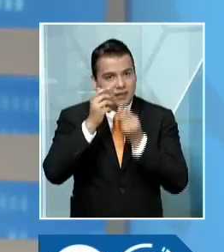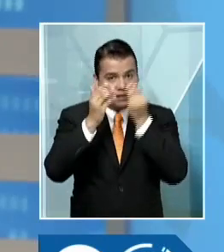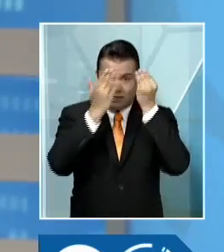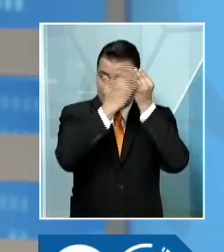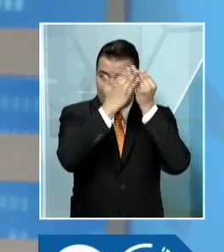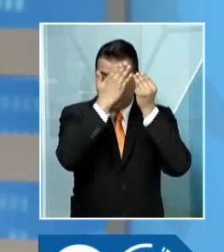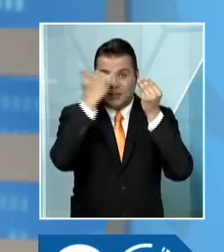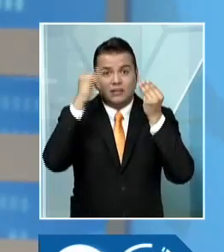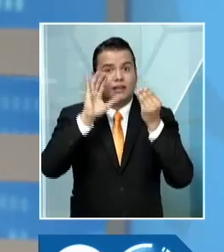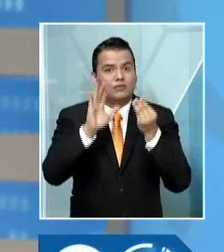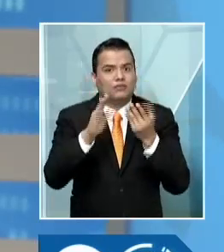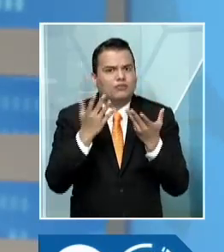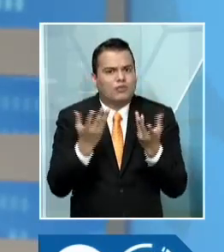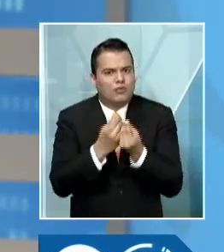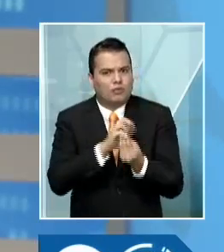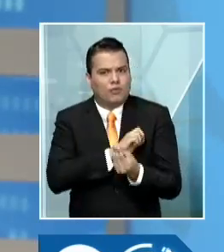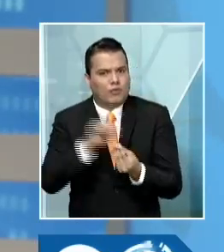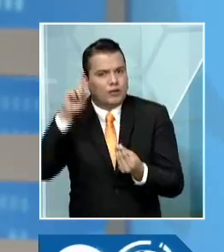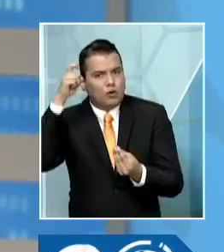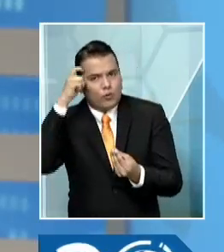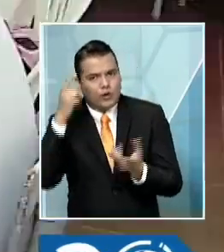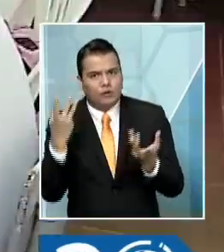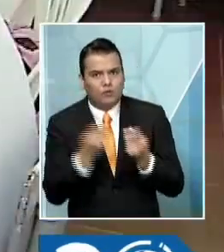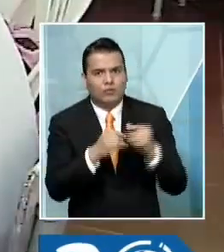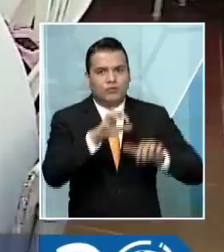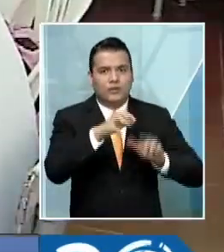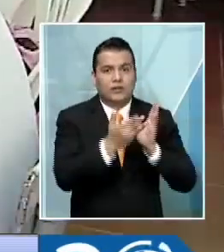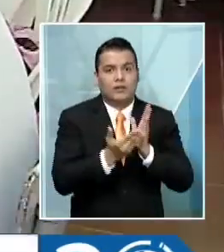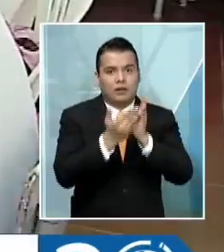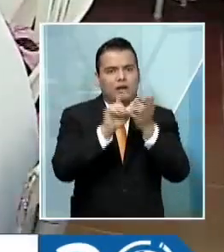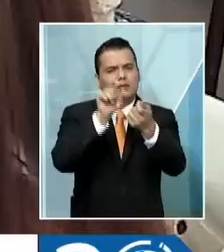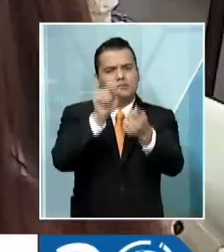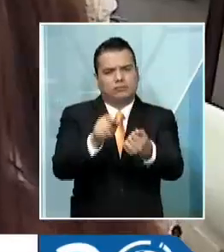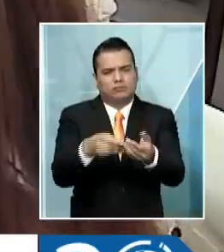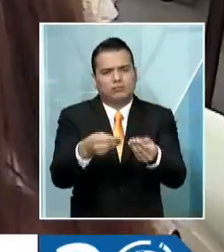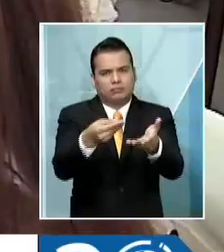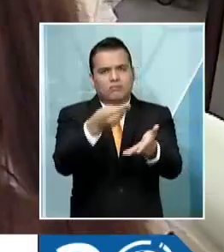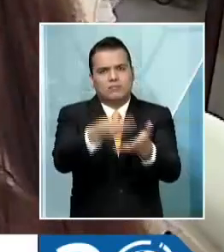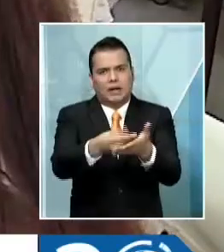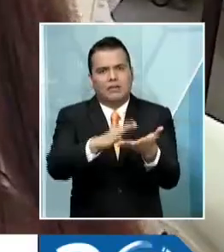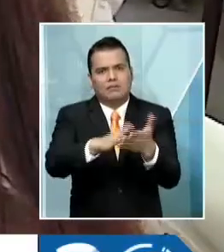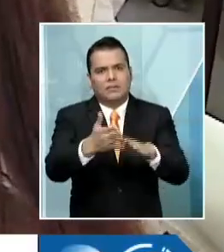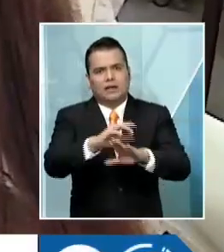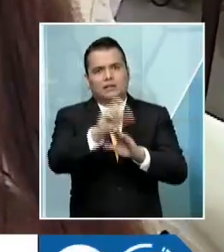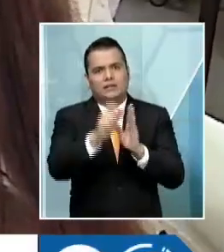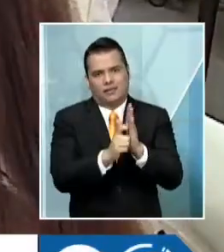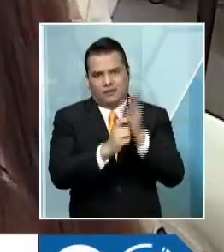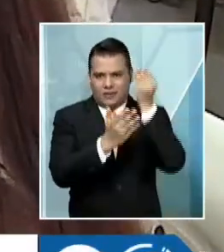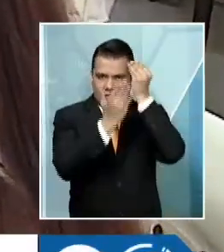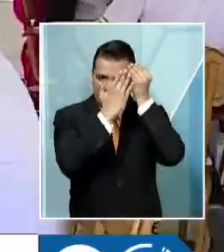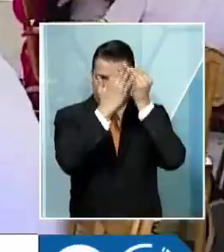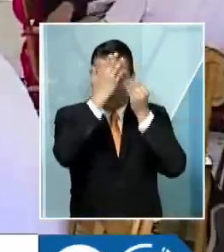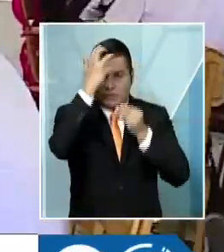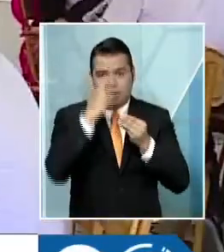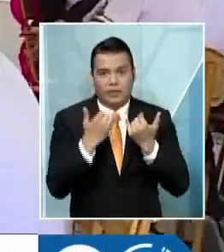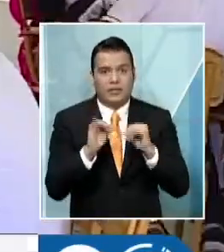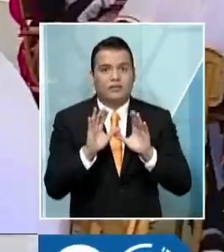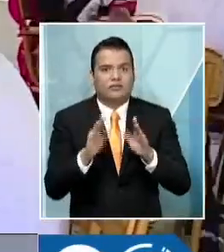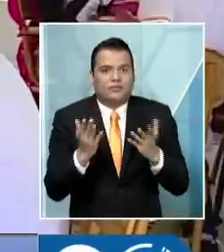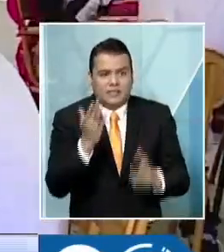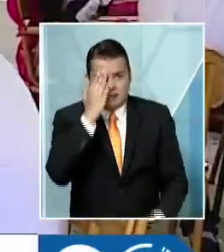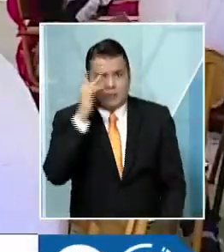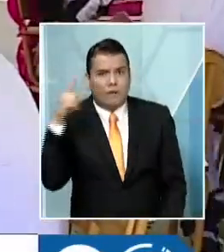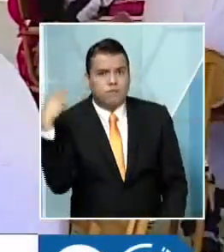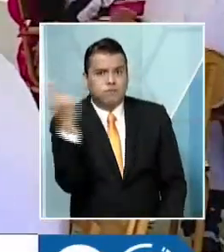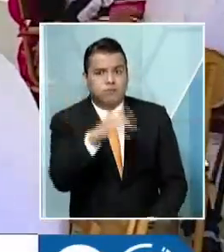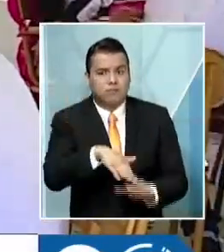de Educación subsidiarán el costo total. La difícil situación económica de cientos de familias hizo que la Gobernación del Valle